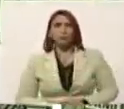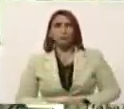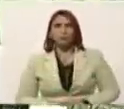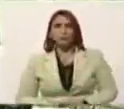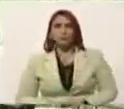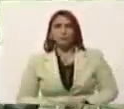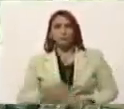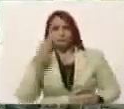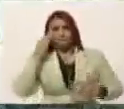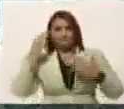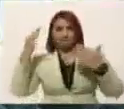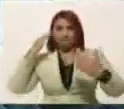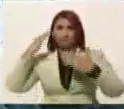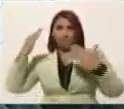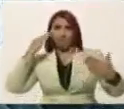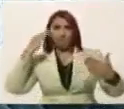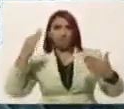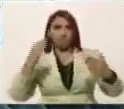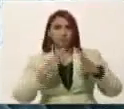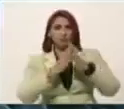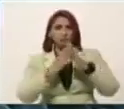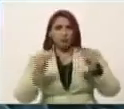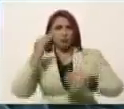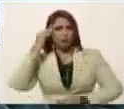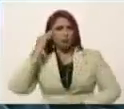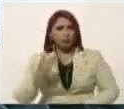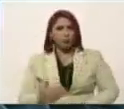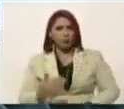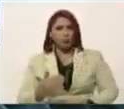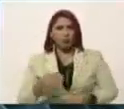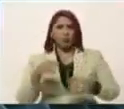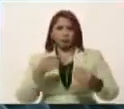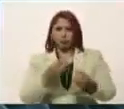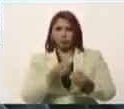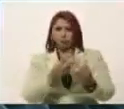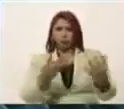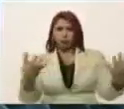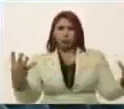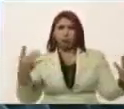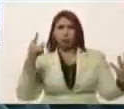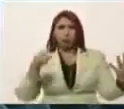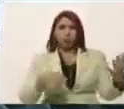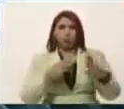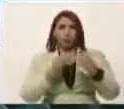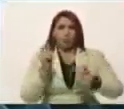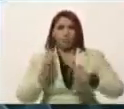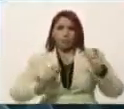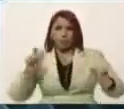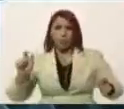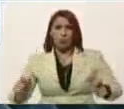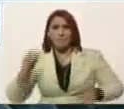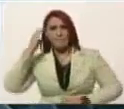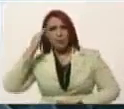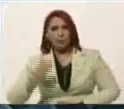mi saludo a todos los oficiales presentes, a todo el personal